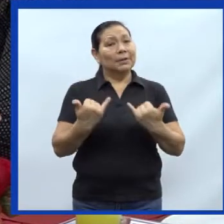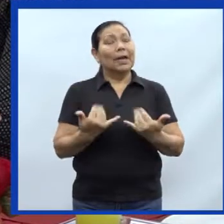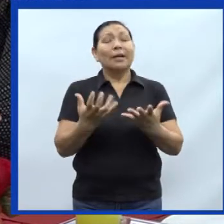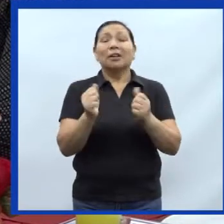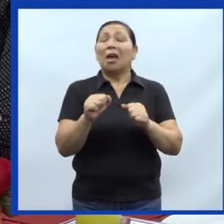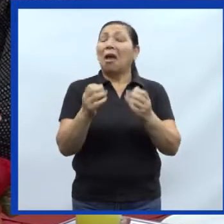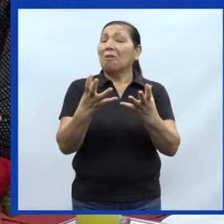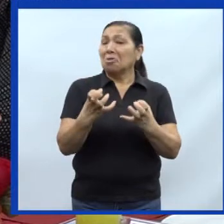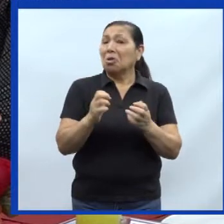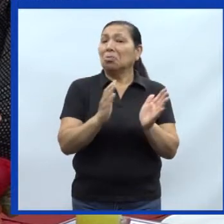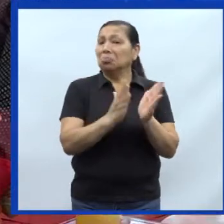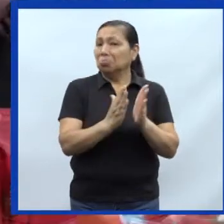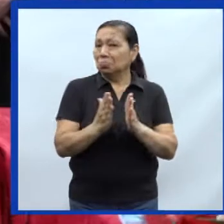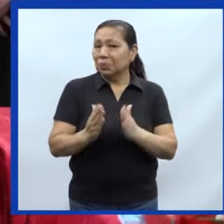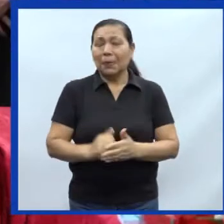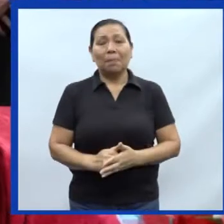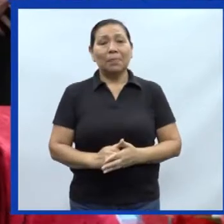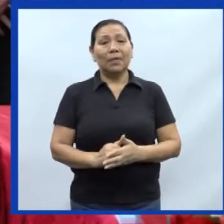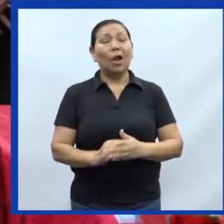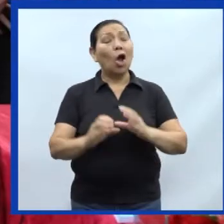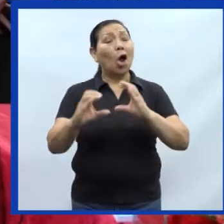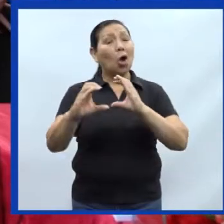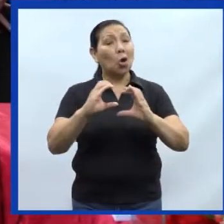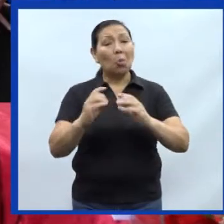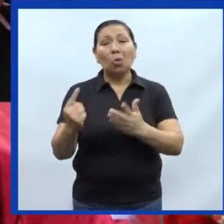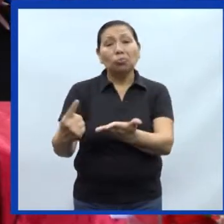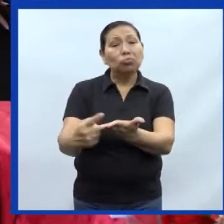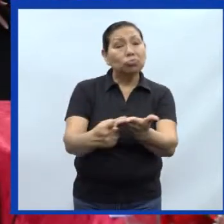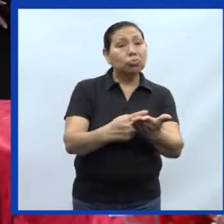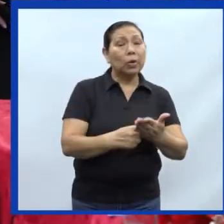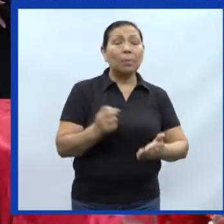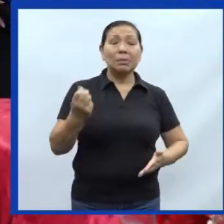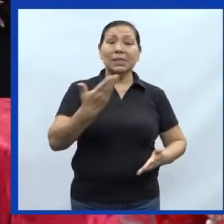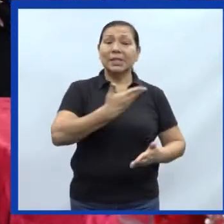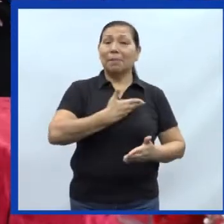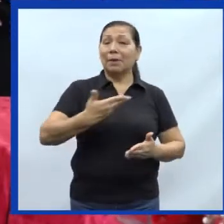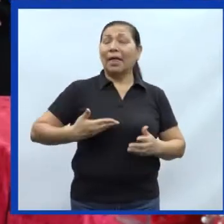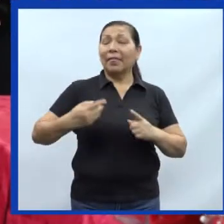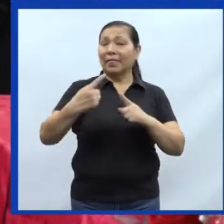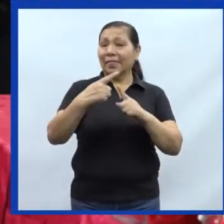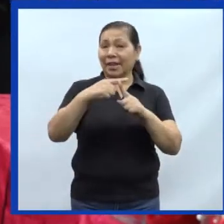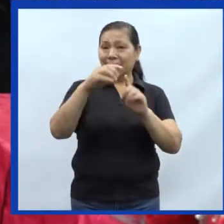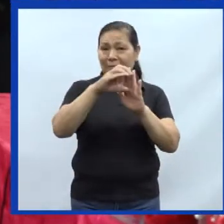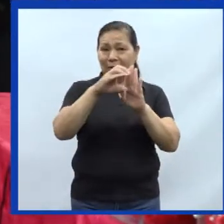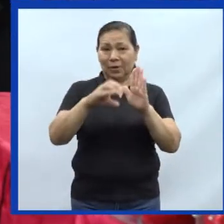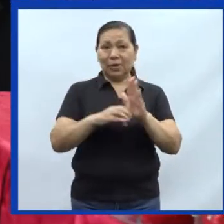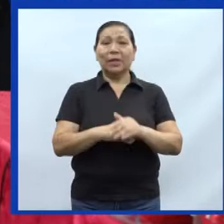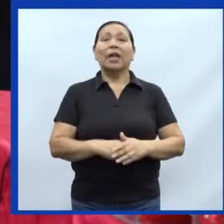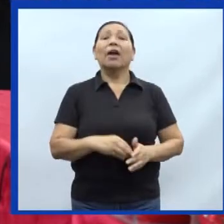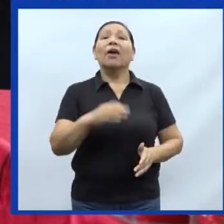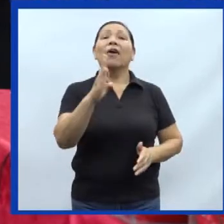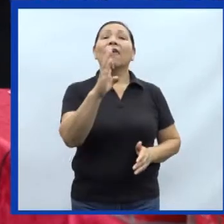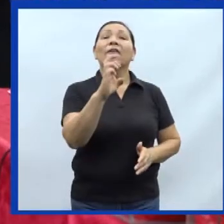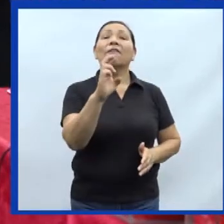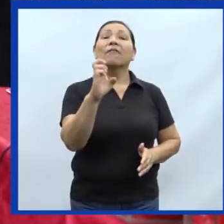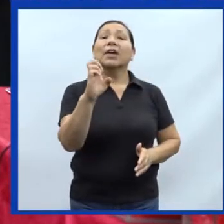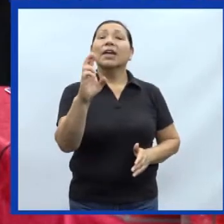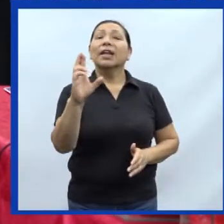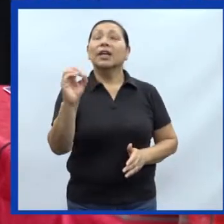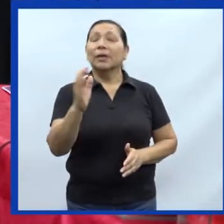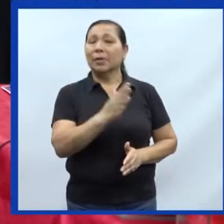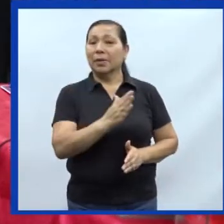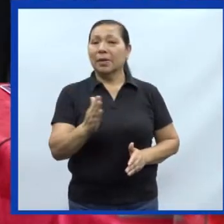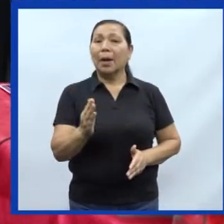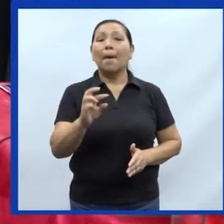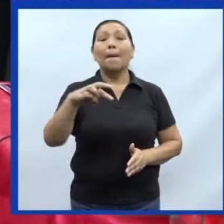que queramos con determinación. Al conversatorio se sumaron el vicepresidente del Tribunal Constitucional, Augusto Ferrero, y los